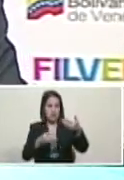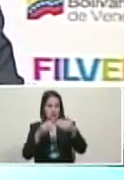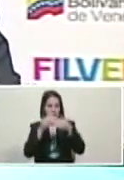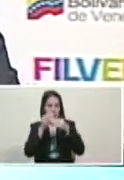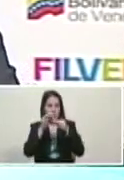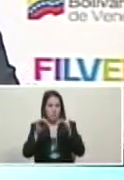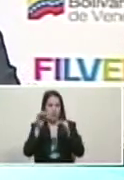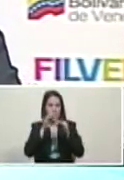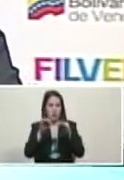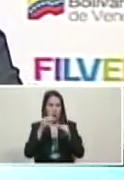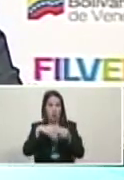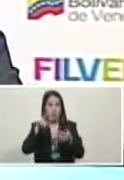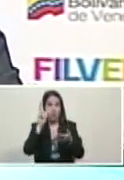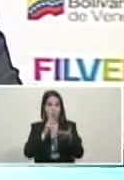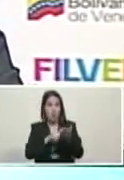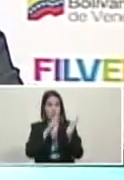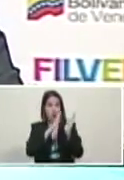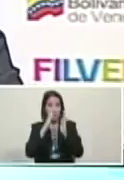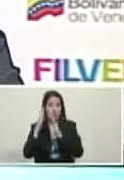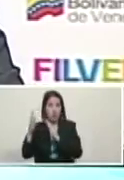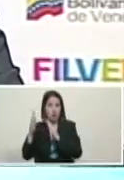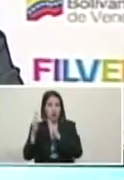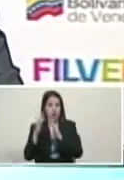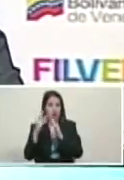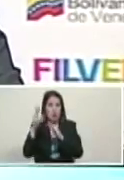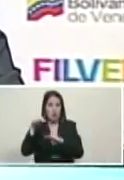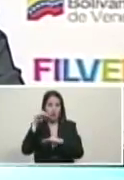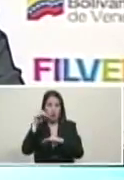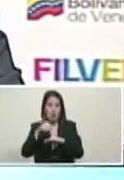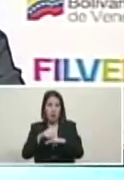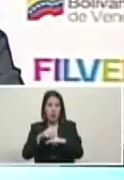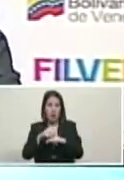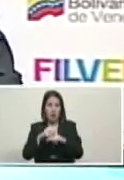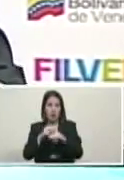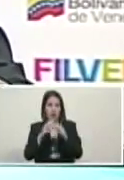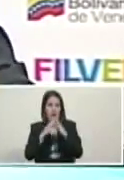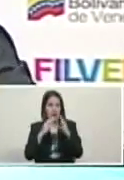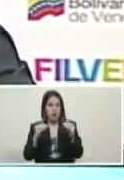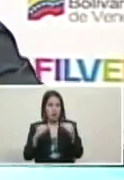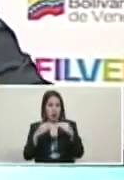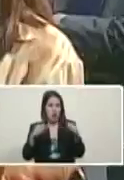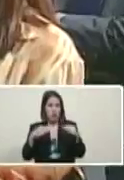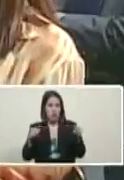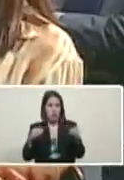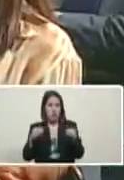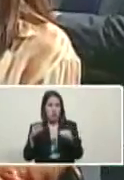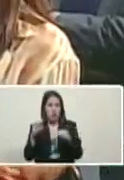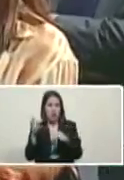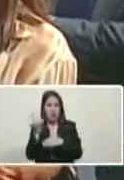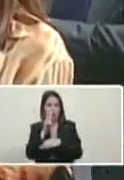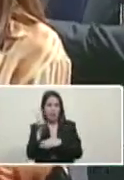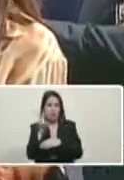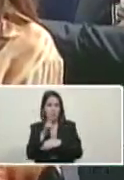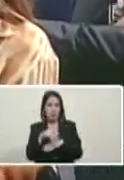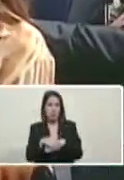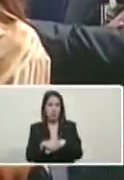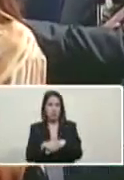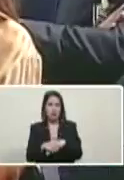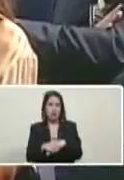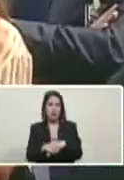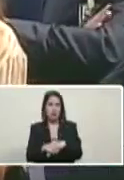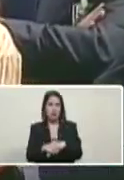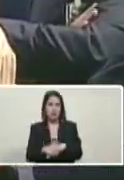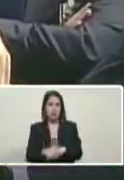los recursos para la Biblioteca Nacional y la Red de Bibliotecas Públicas de Venezuela.